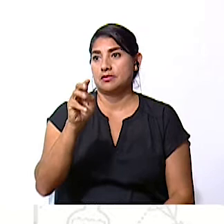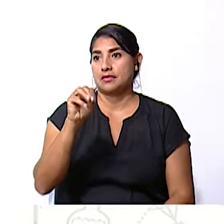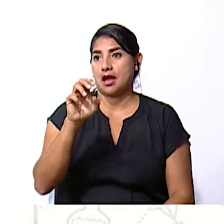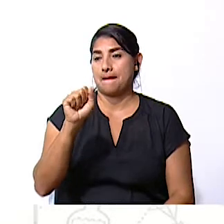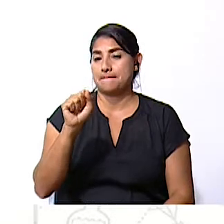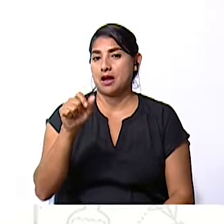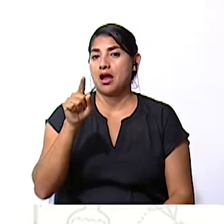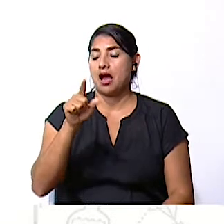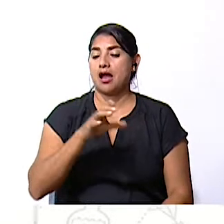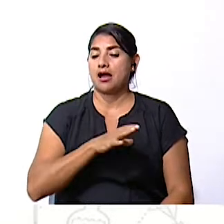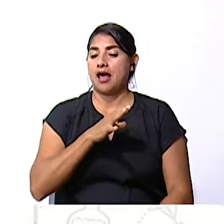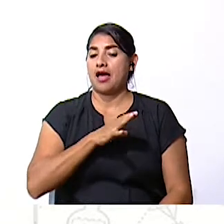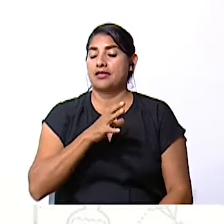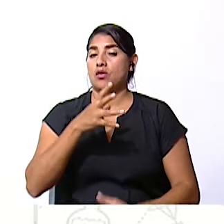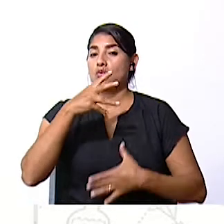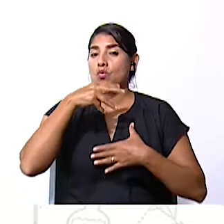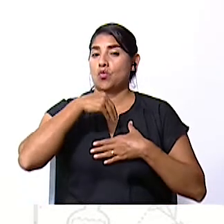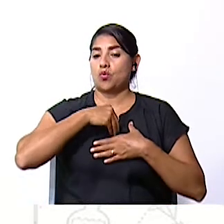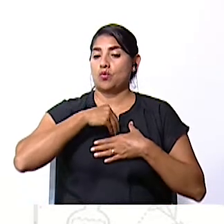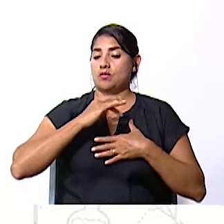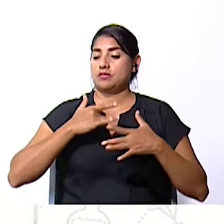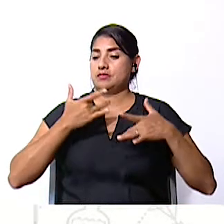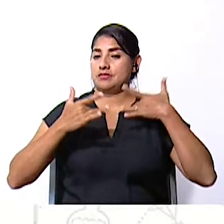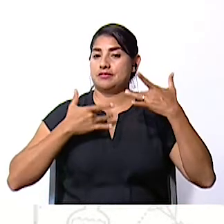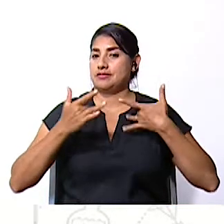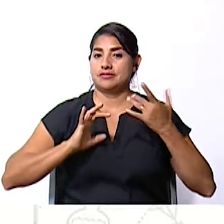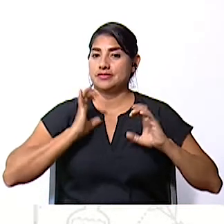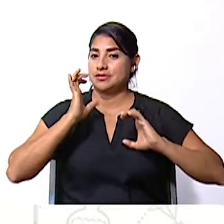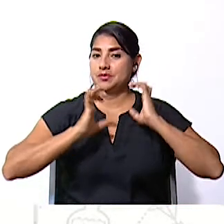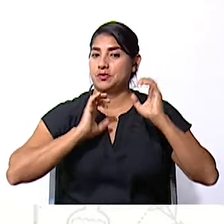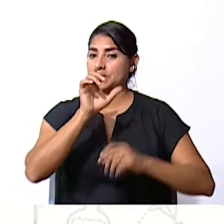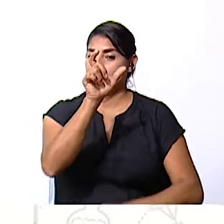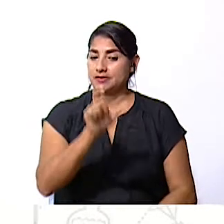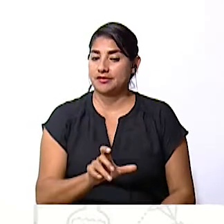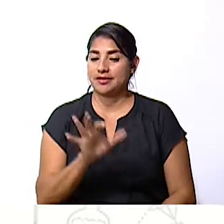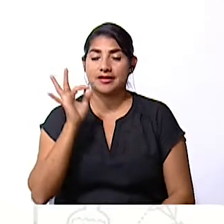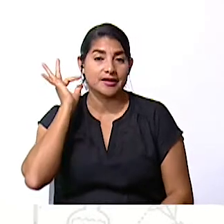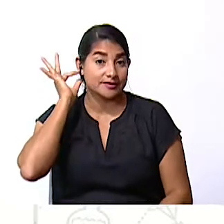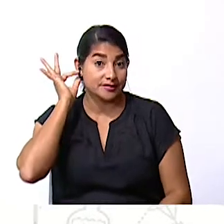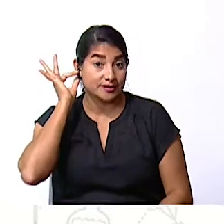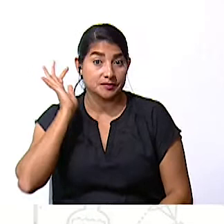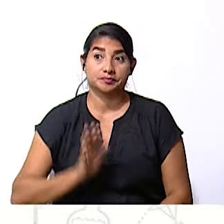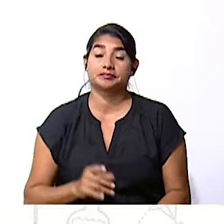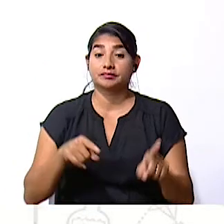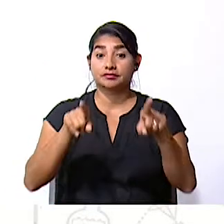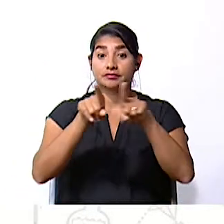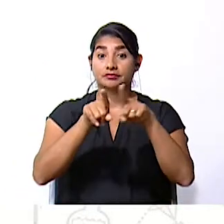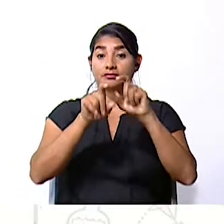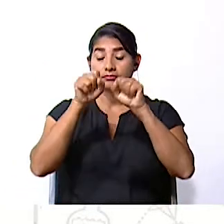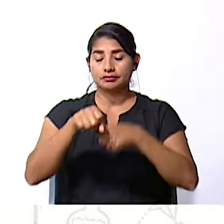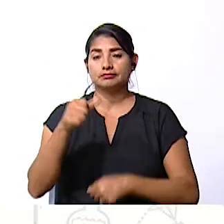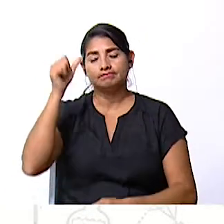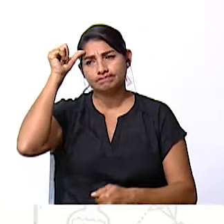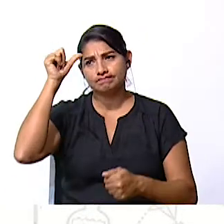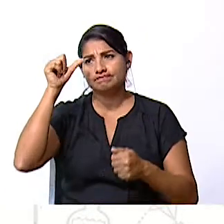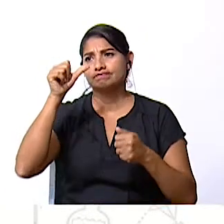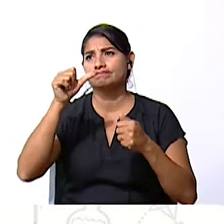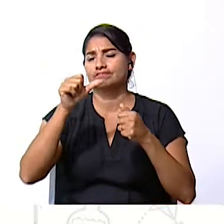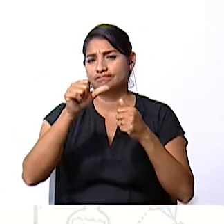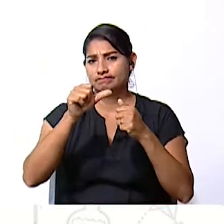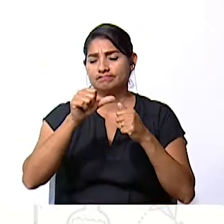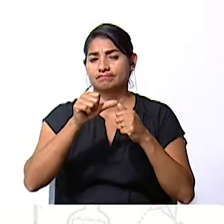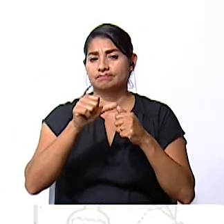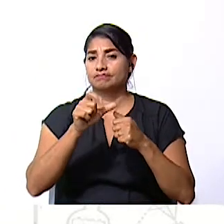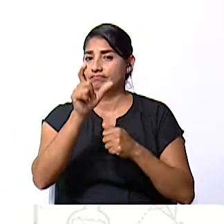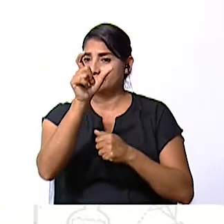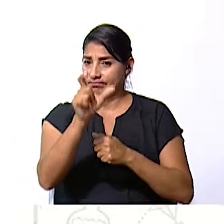Son características de la niña. Muy bien. También podemos recordar